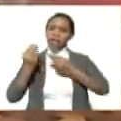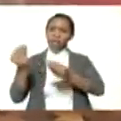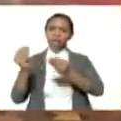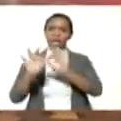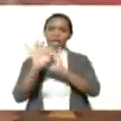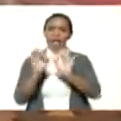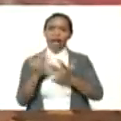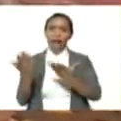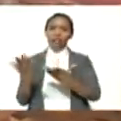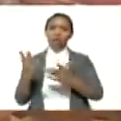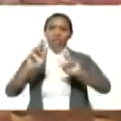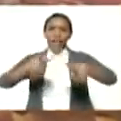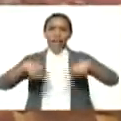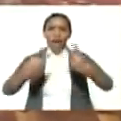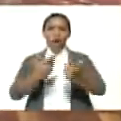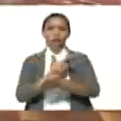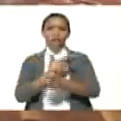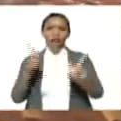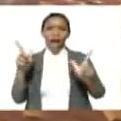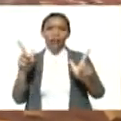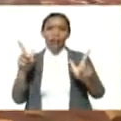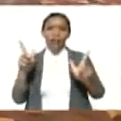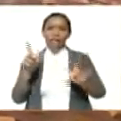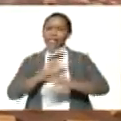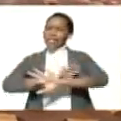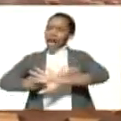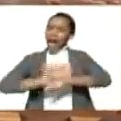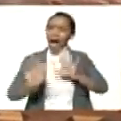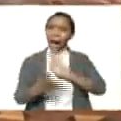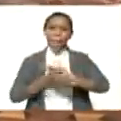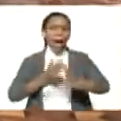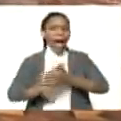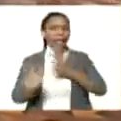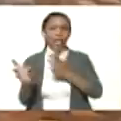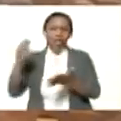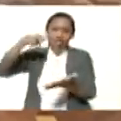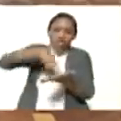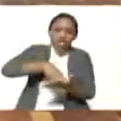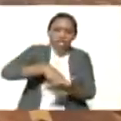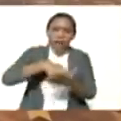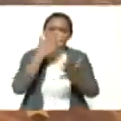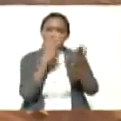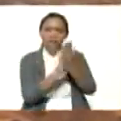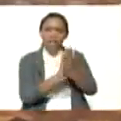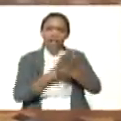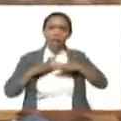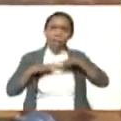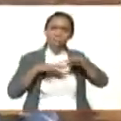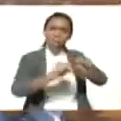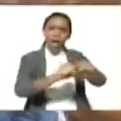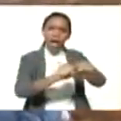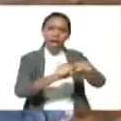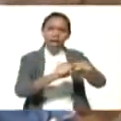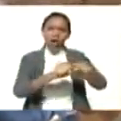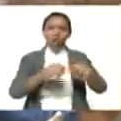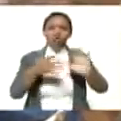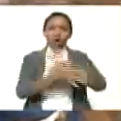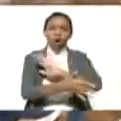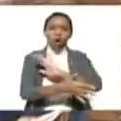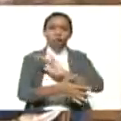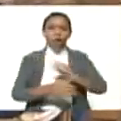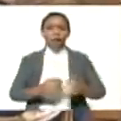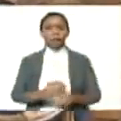de neoliberalismo. Ya basta de estar de rodillas frente a la oligarquía y frente al imperialismo, ya